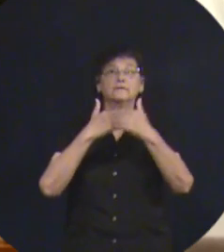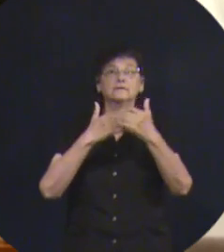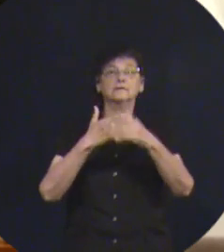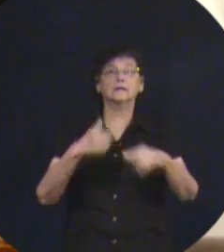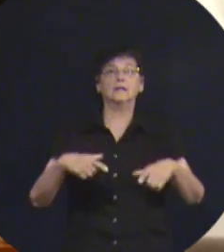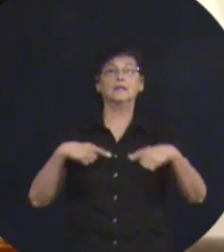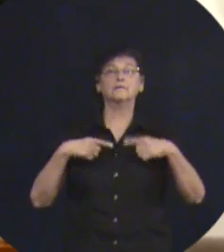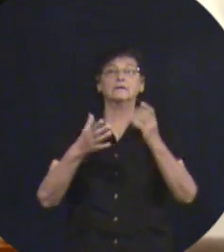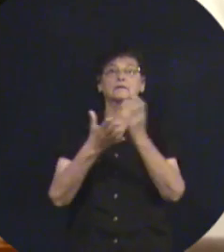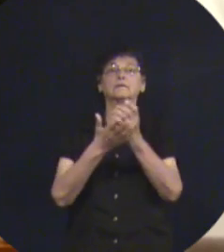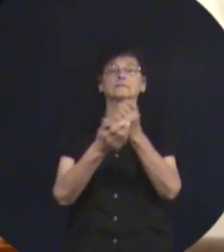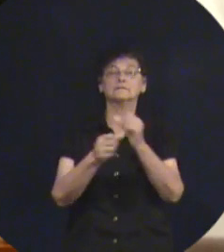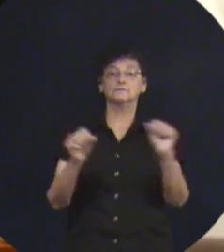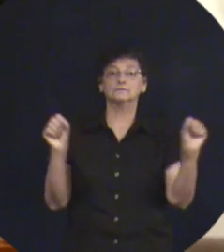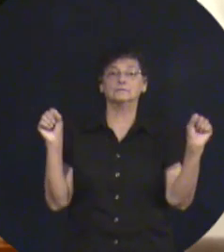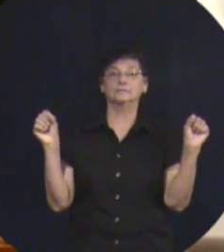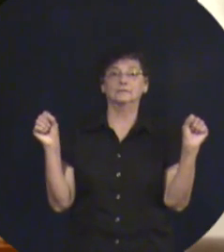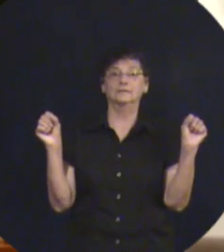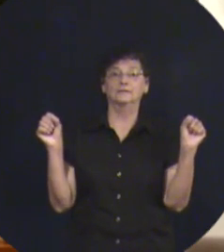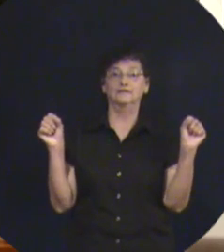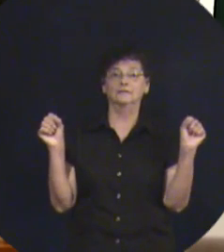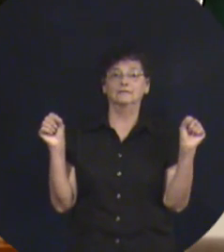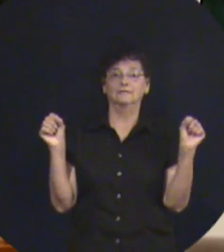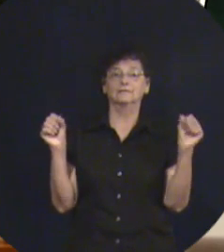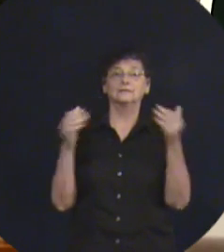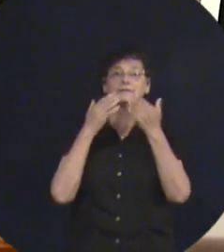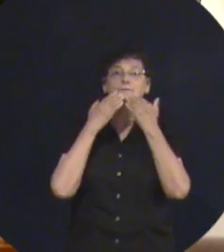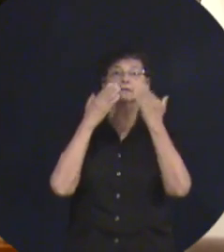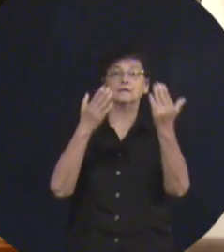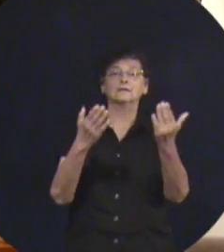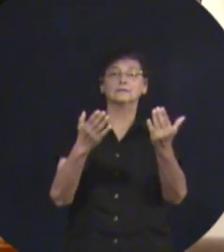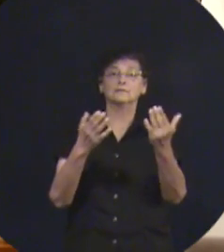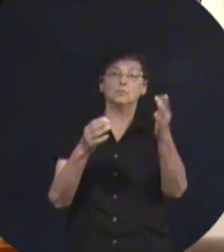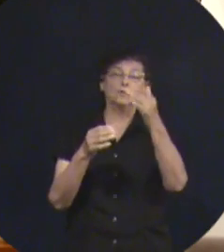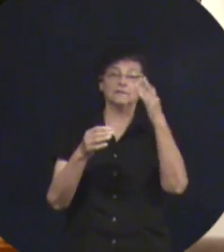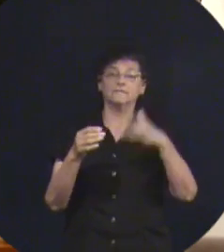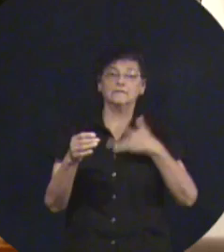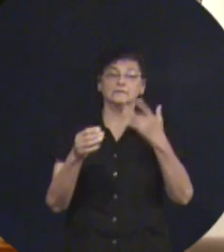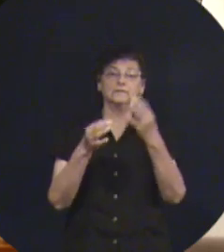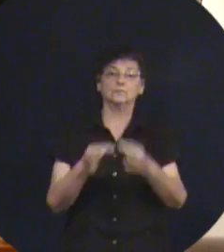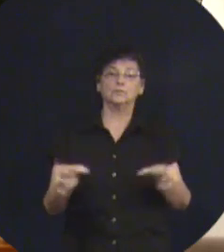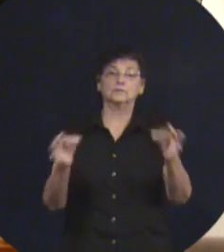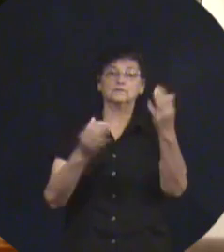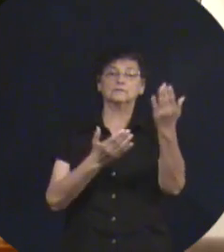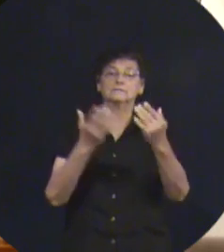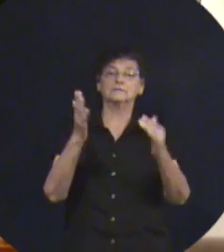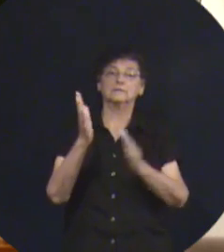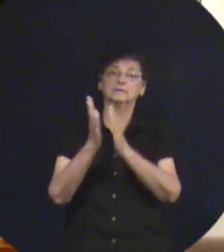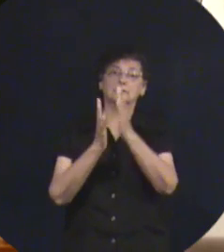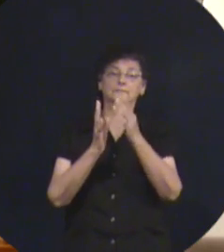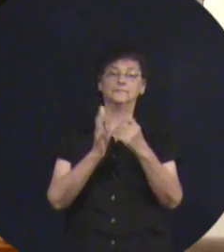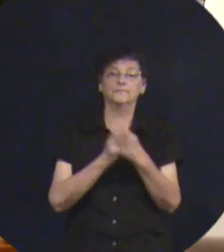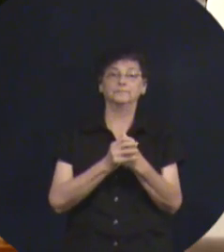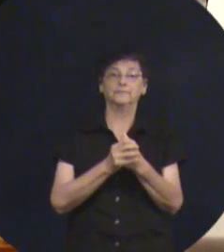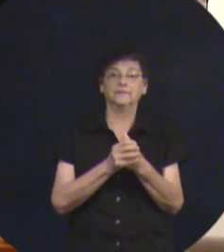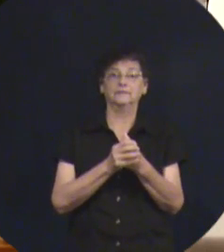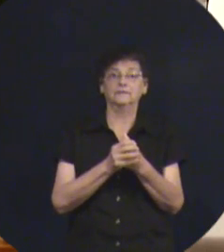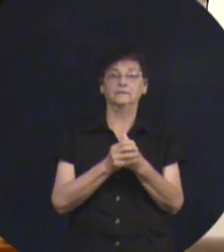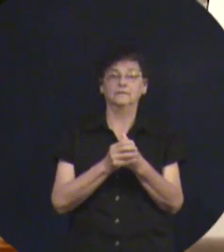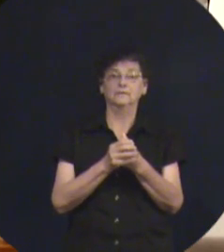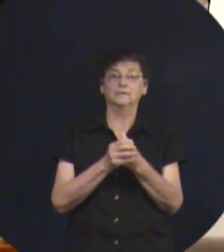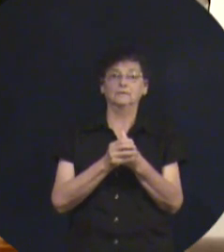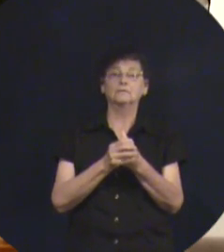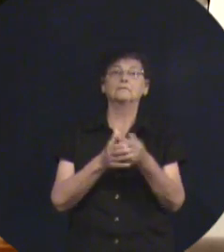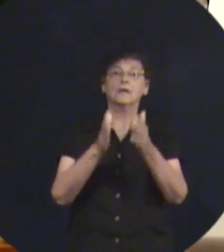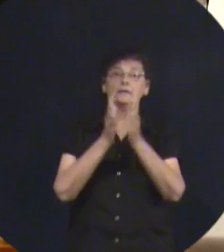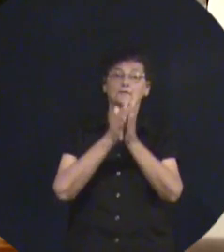pan de vida y el cáliz de salvación, y te damos gracias porque nos haces dignos de servirte en tu presencia.